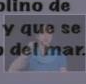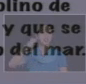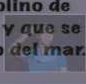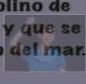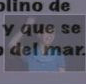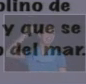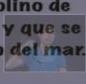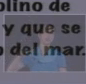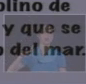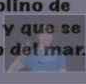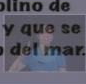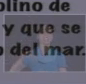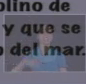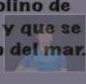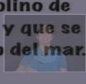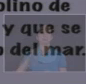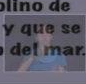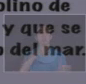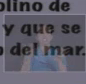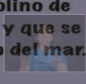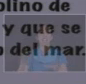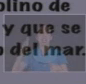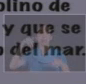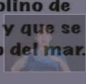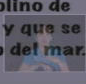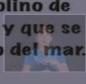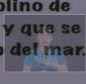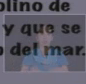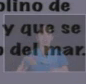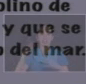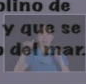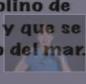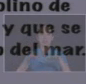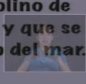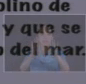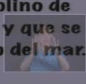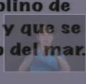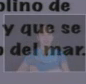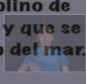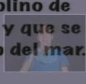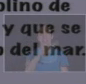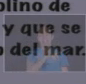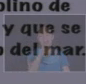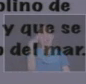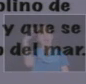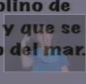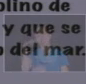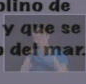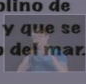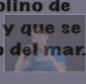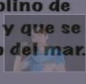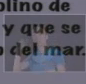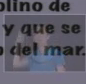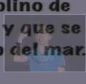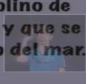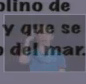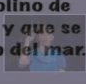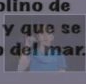Híjole, hermano. De aquí se desprenden algunos pensamientos que yo quisiera trasladarle